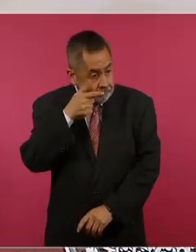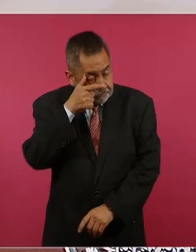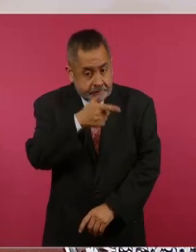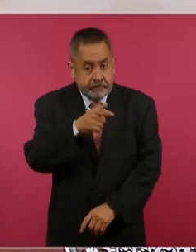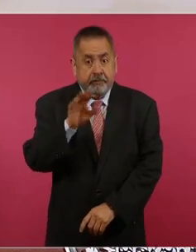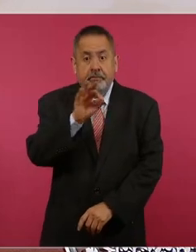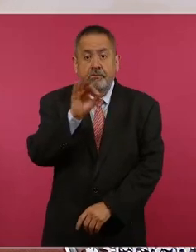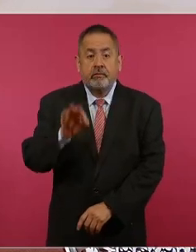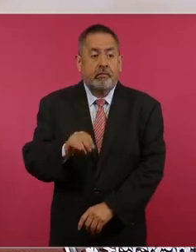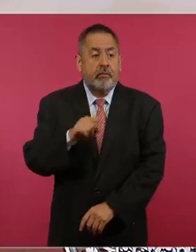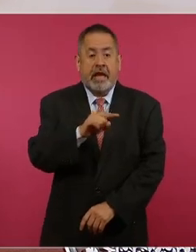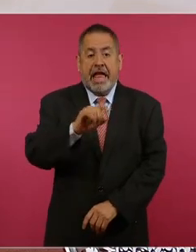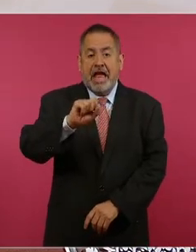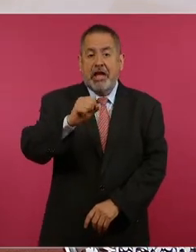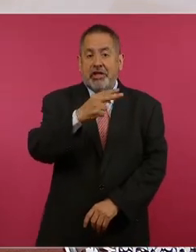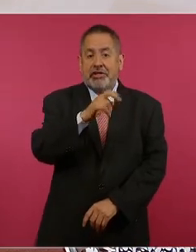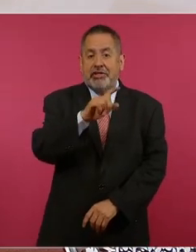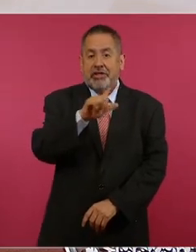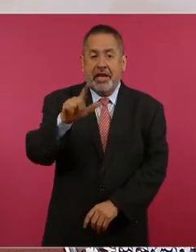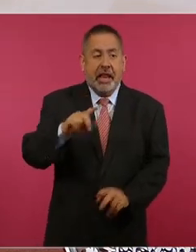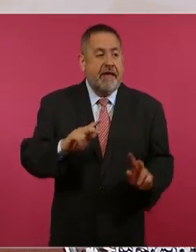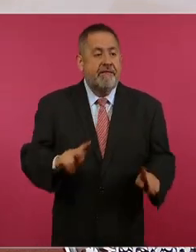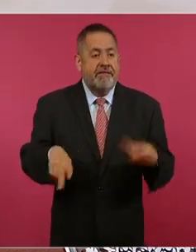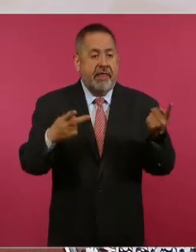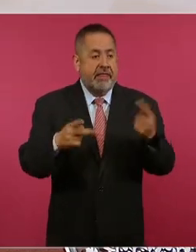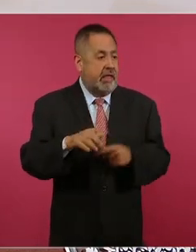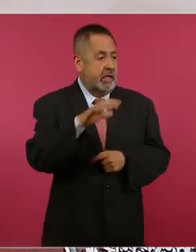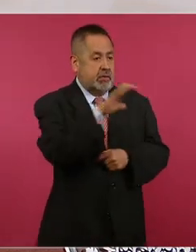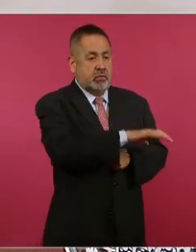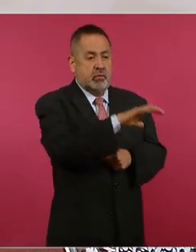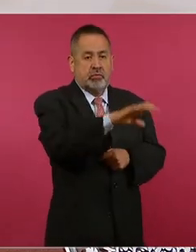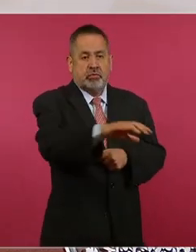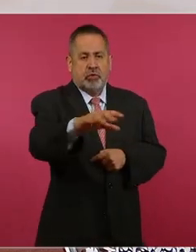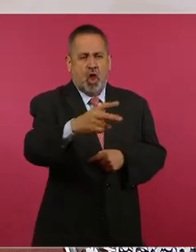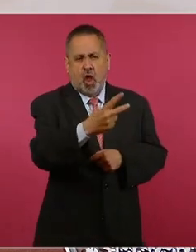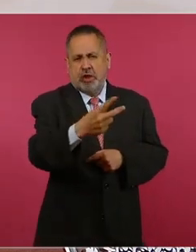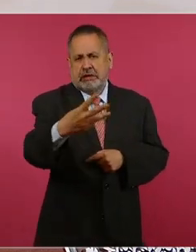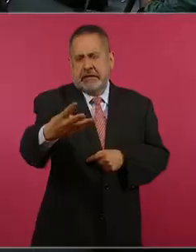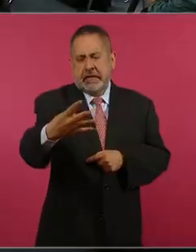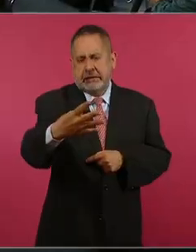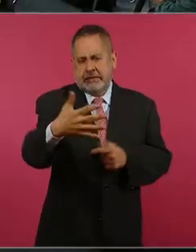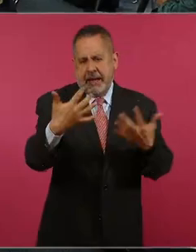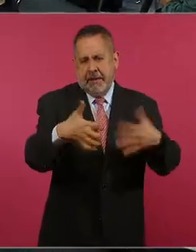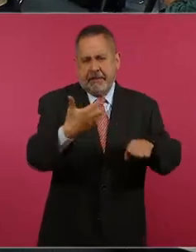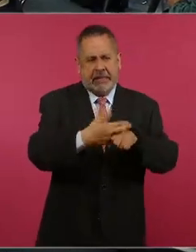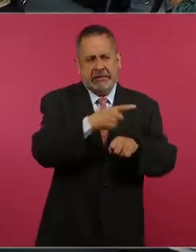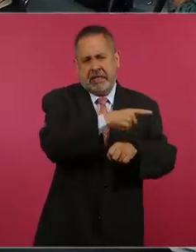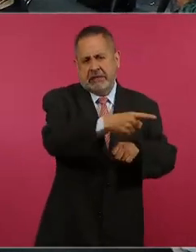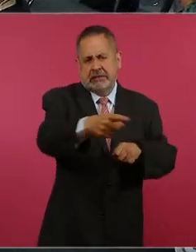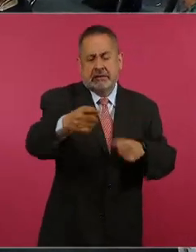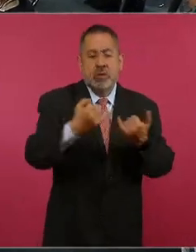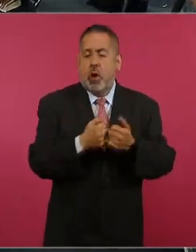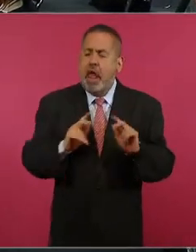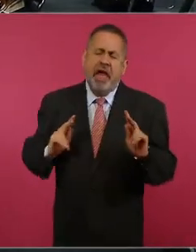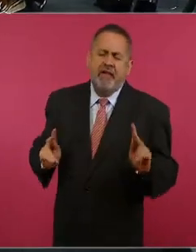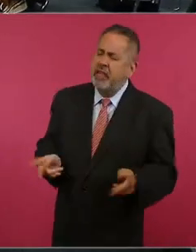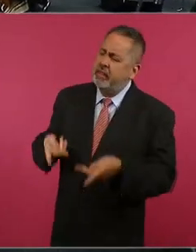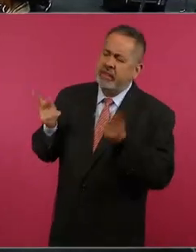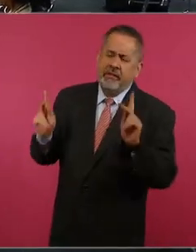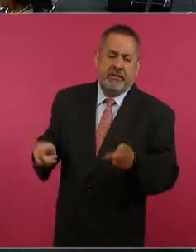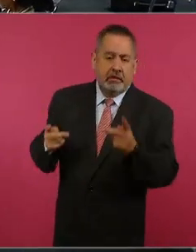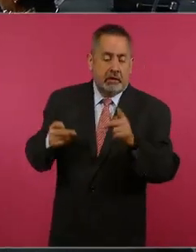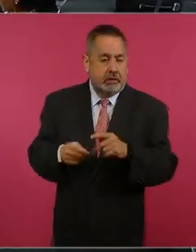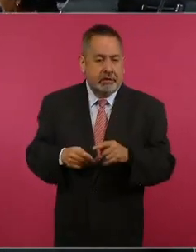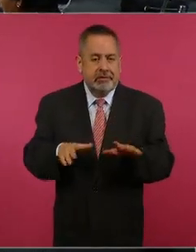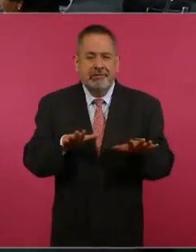Entonces Shell tenía en venta como 2 o 3 y otras empresas petroleras igual en